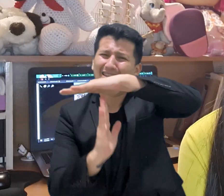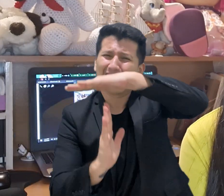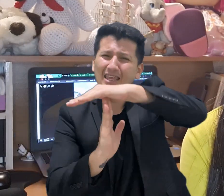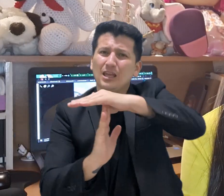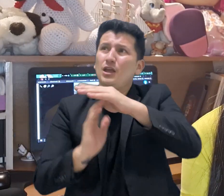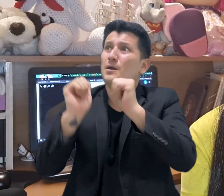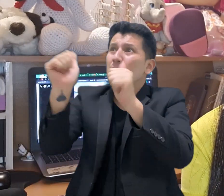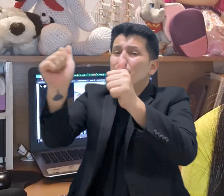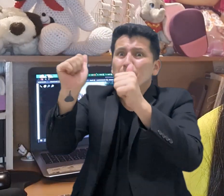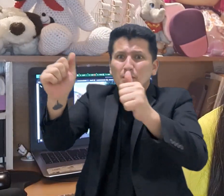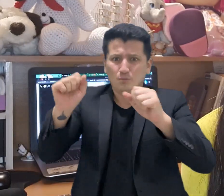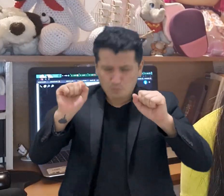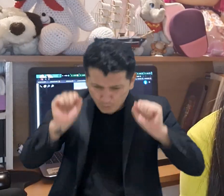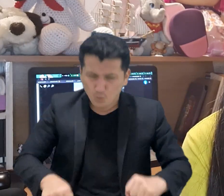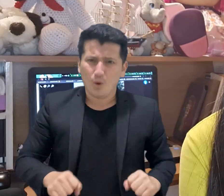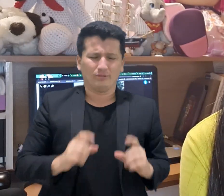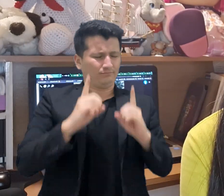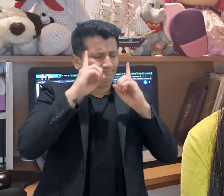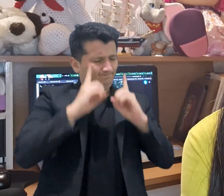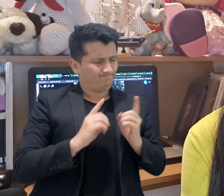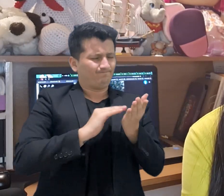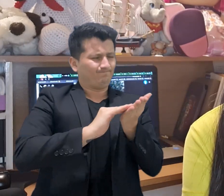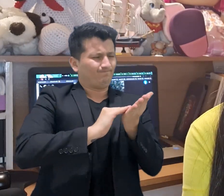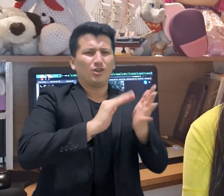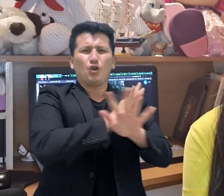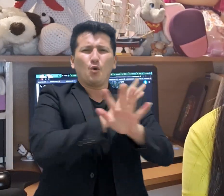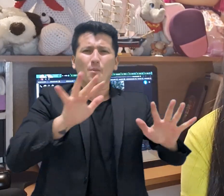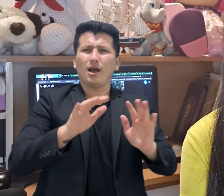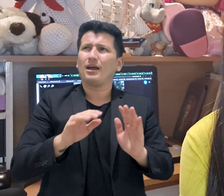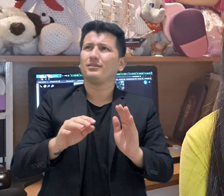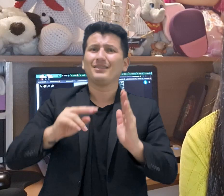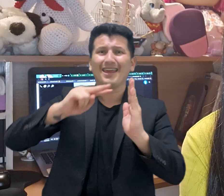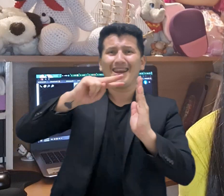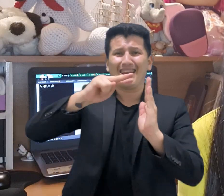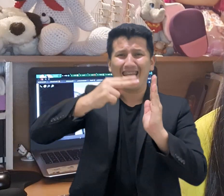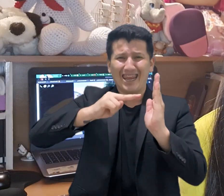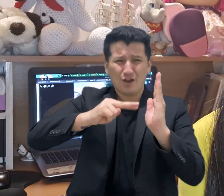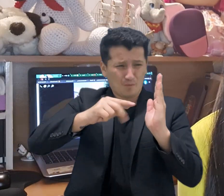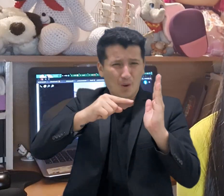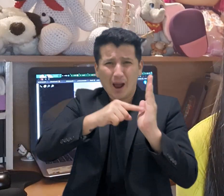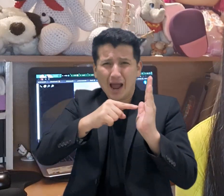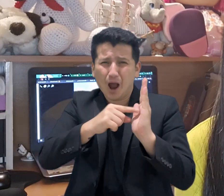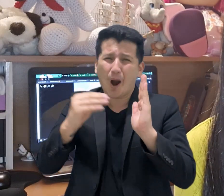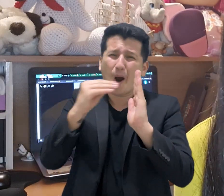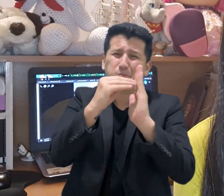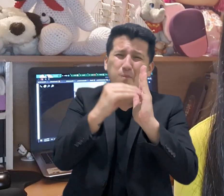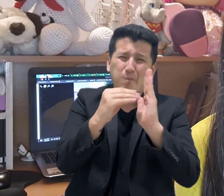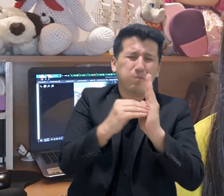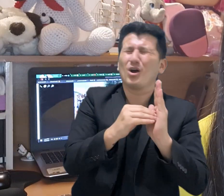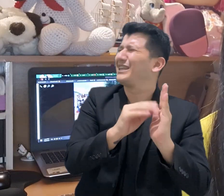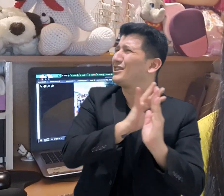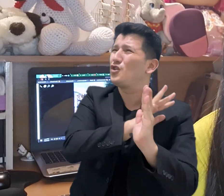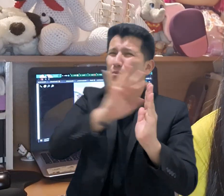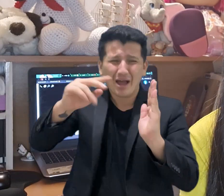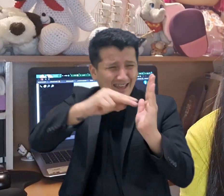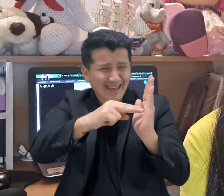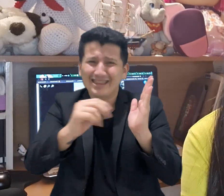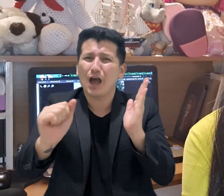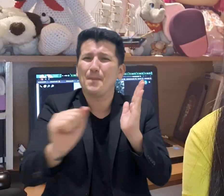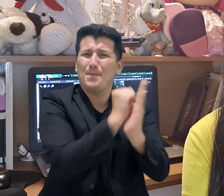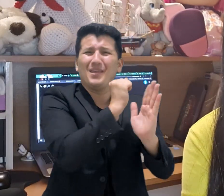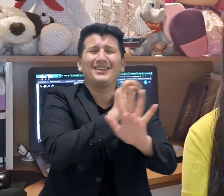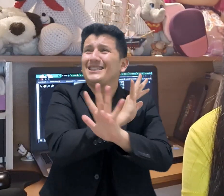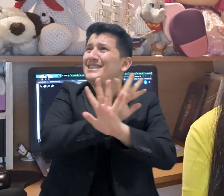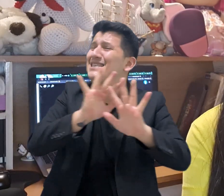las manos. Es solamente decir que se va a desaparecer esa reforma tributaria.